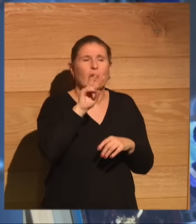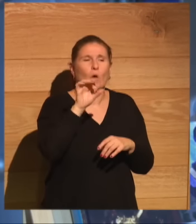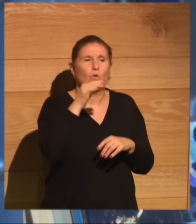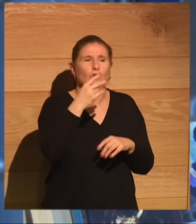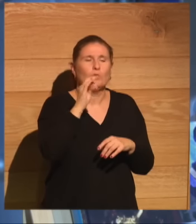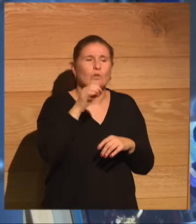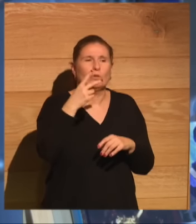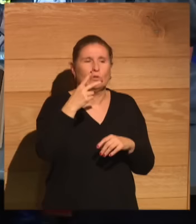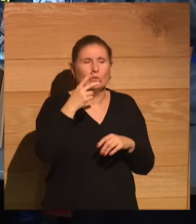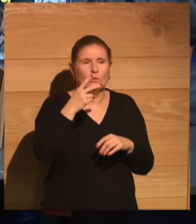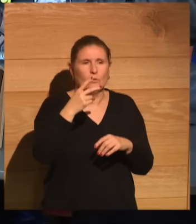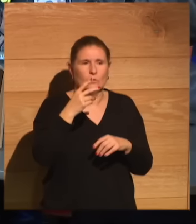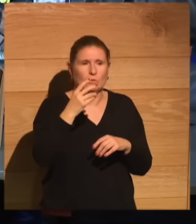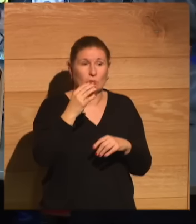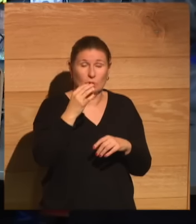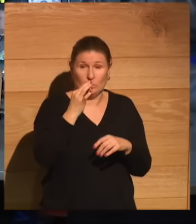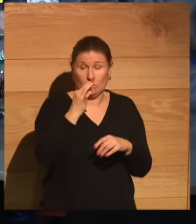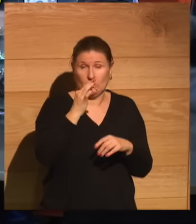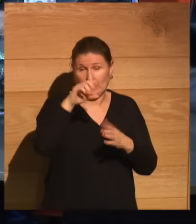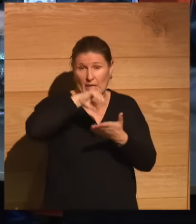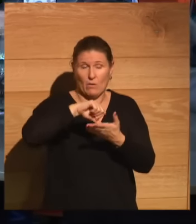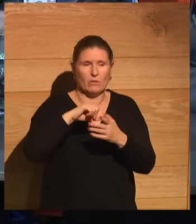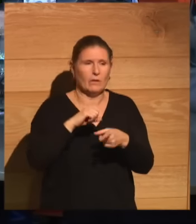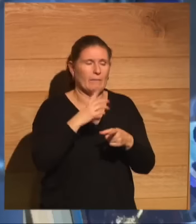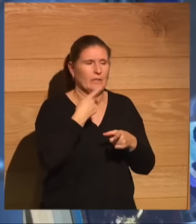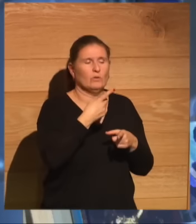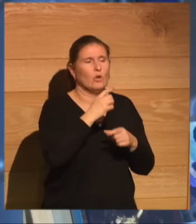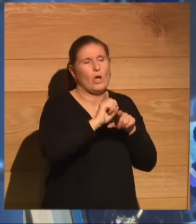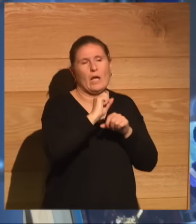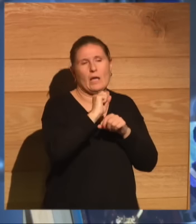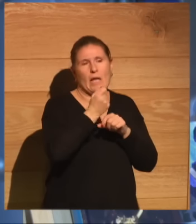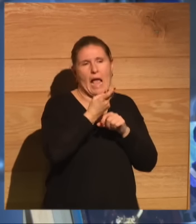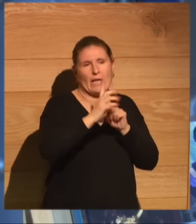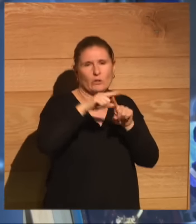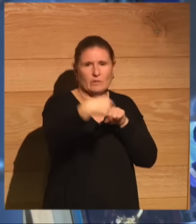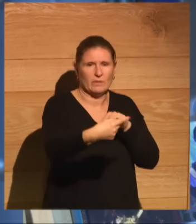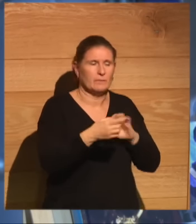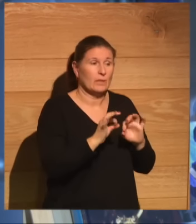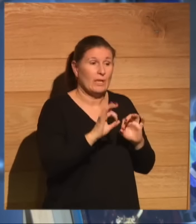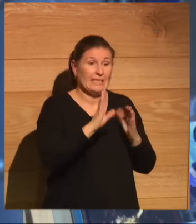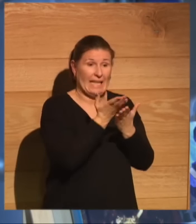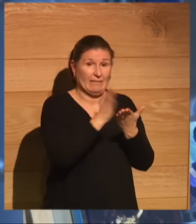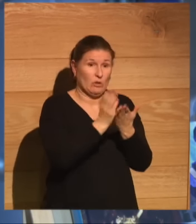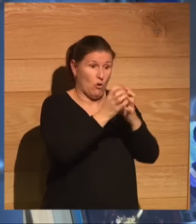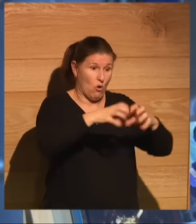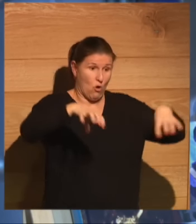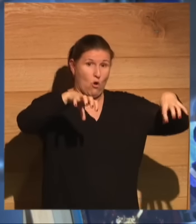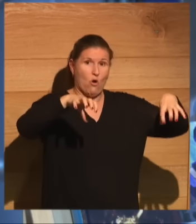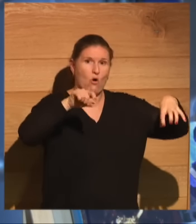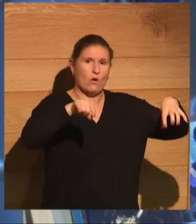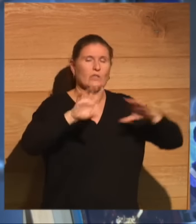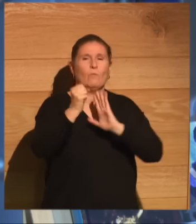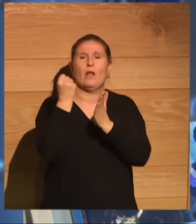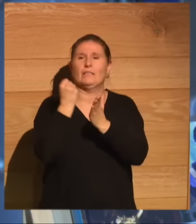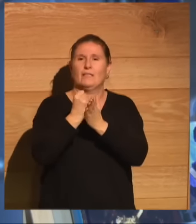Personas serias. Es como adultas. Eso es. Es la división. Esto sería años después, pero la división de Touchstone es como el sello adulto